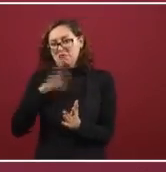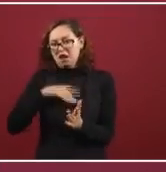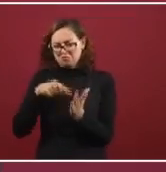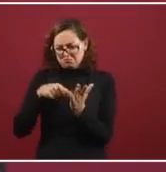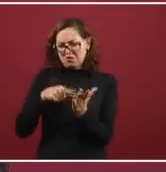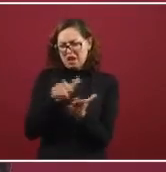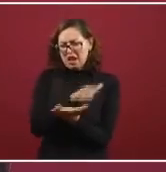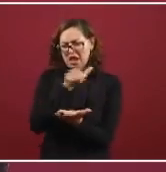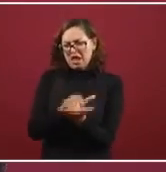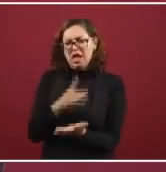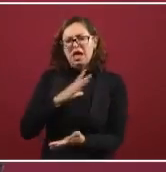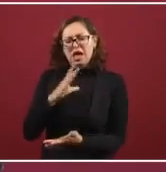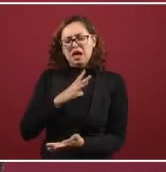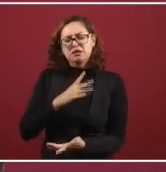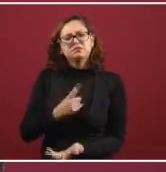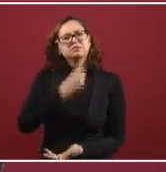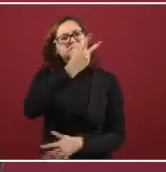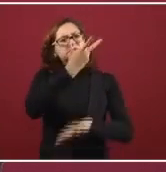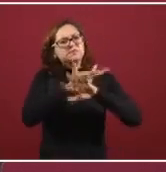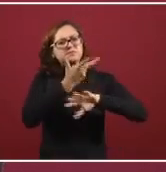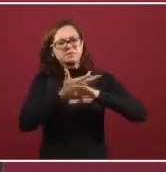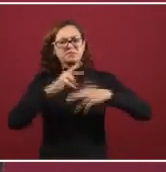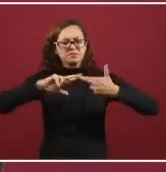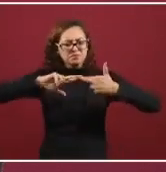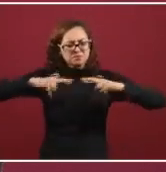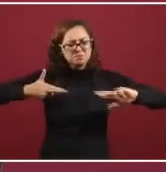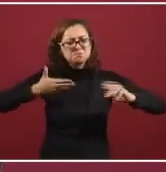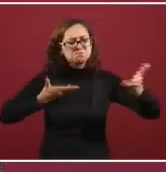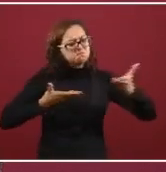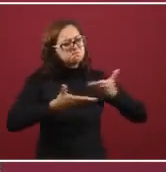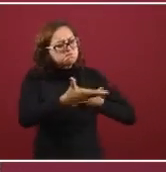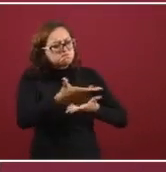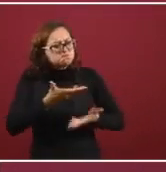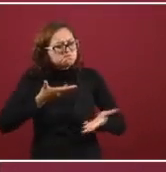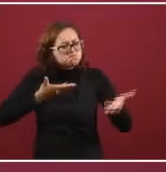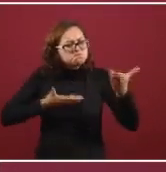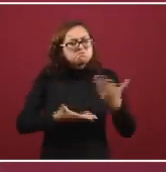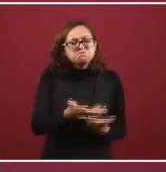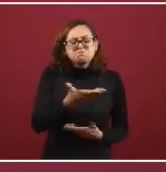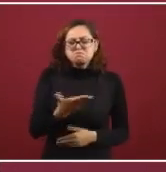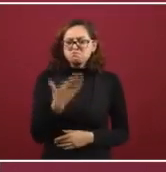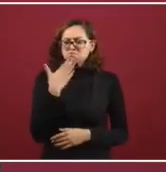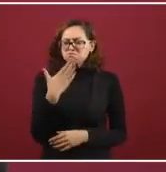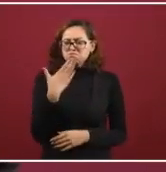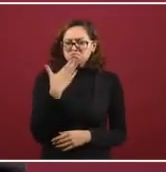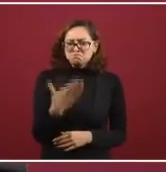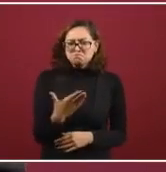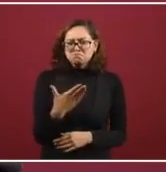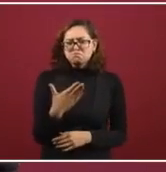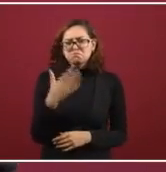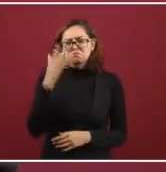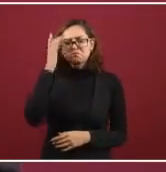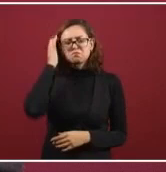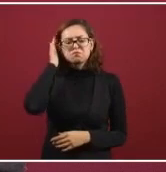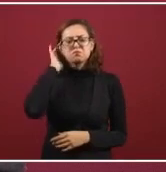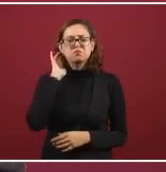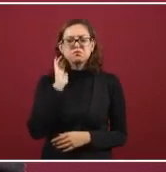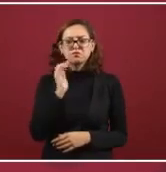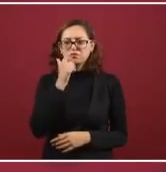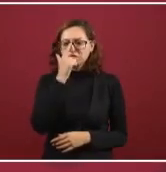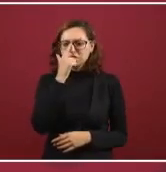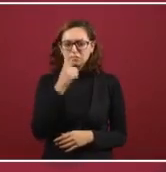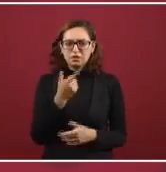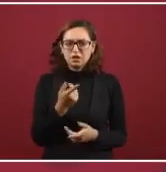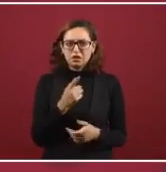Suponer que vas a tener buena relación con Estados Unidos y al mismo tiempo tener una situación donde no se registra a nadie que pasa por México,